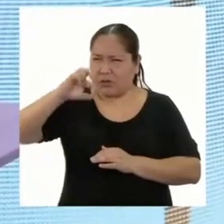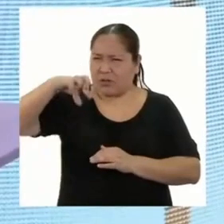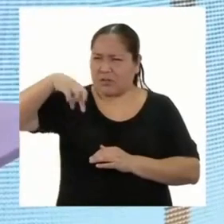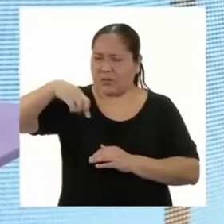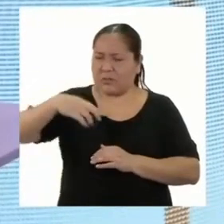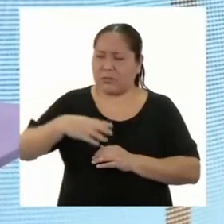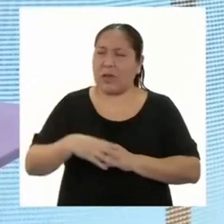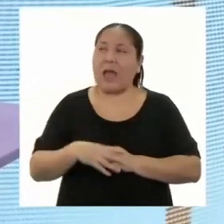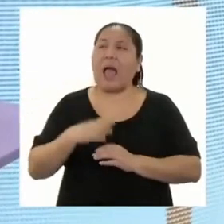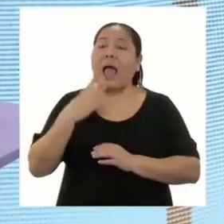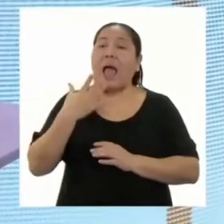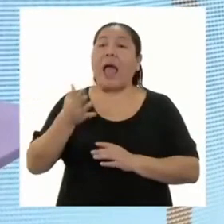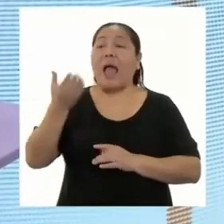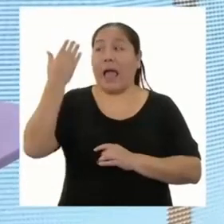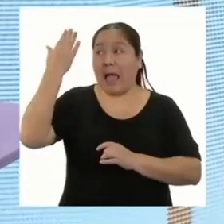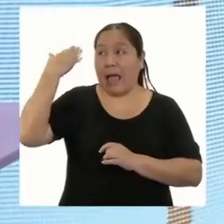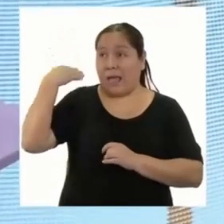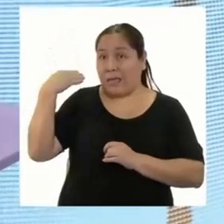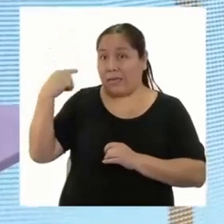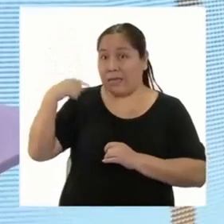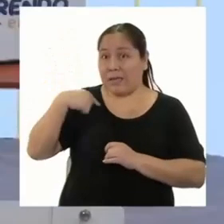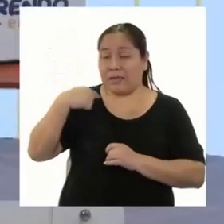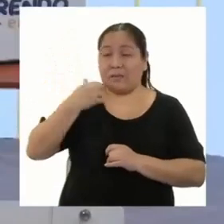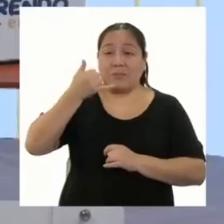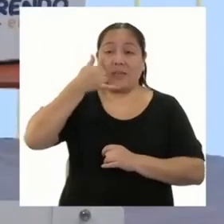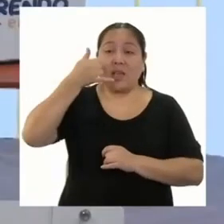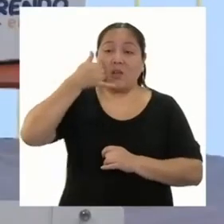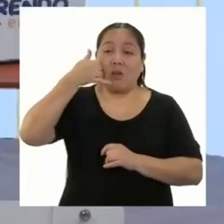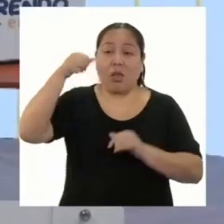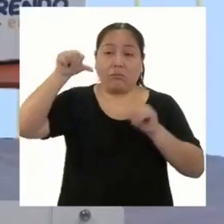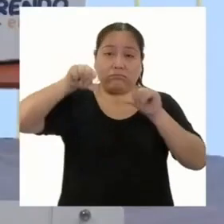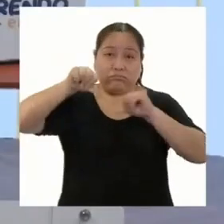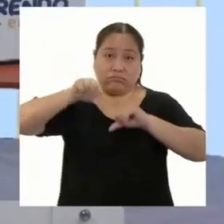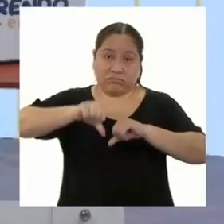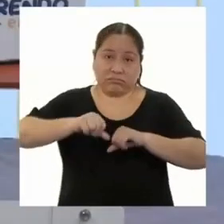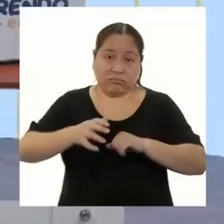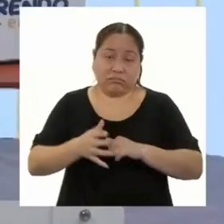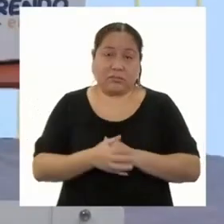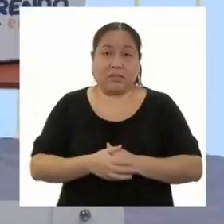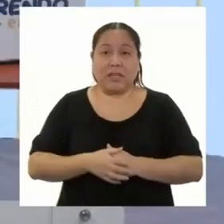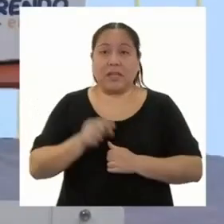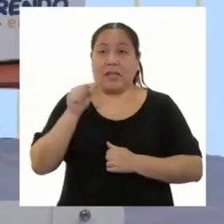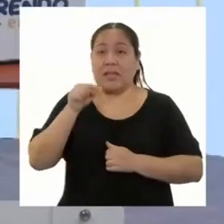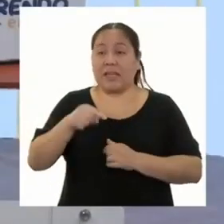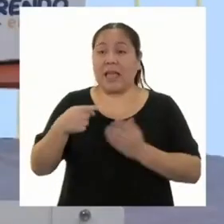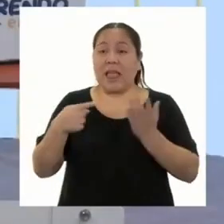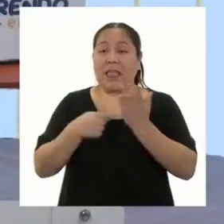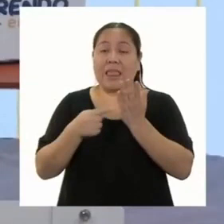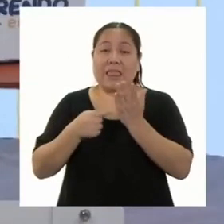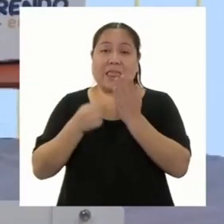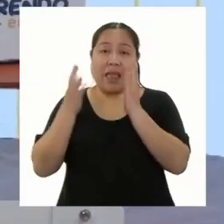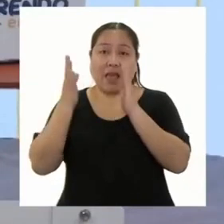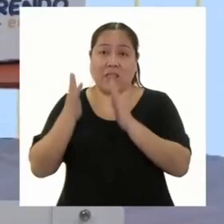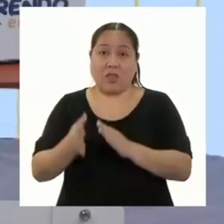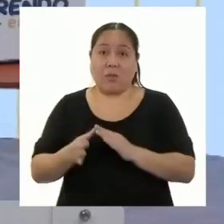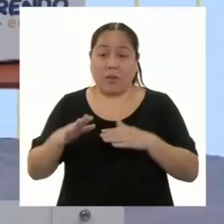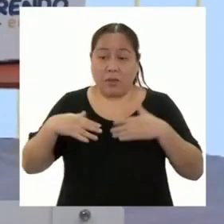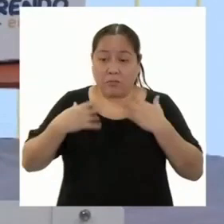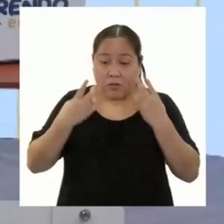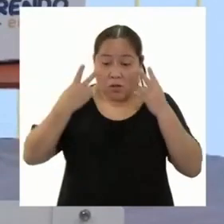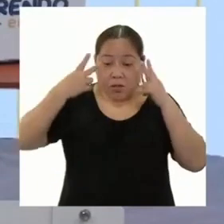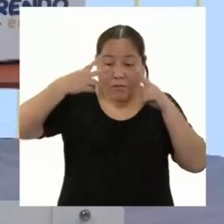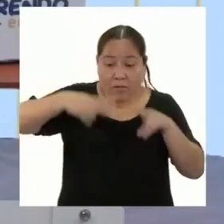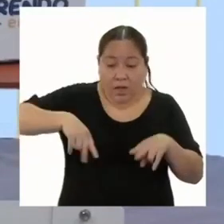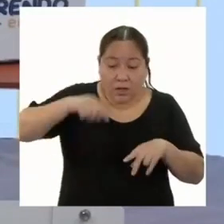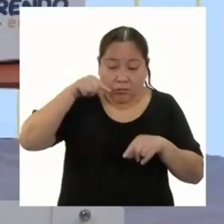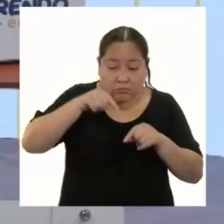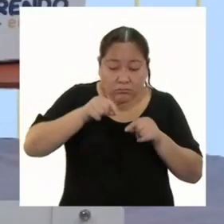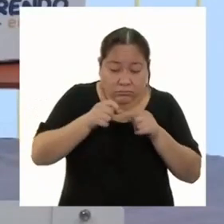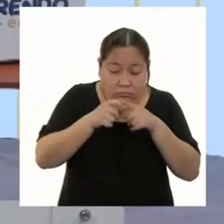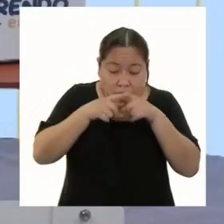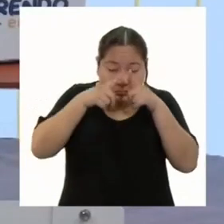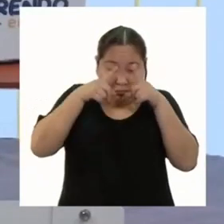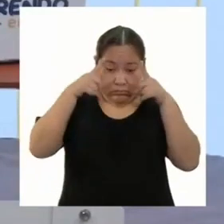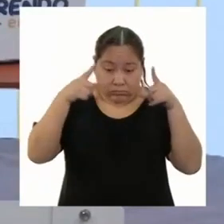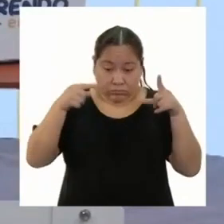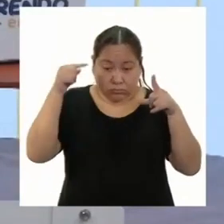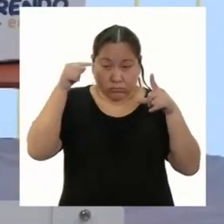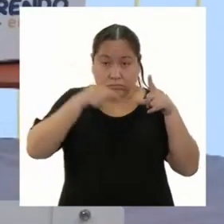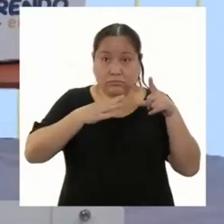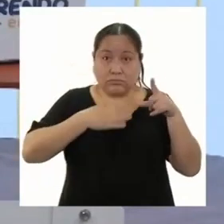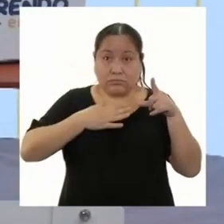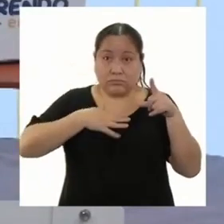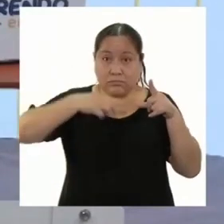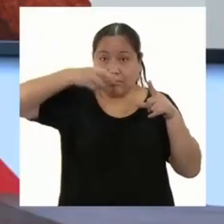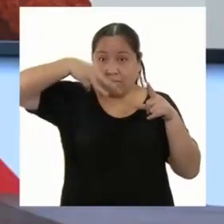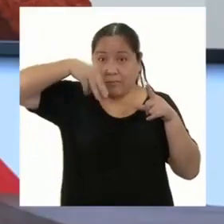sucede es que hace un tiempo se me malogró el celular y el técnico, para poder ver en tamaño grande